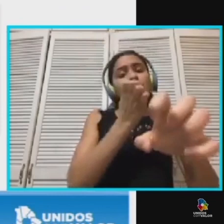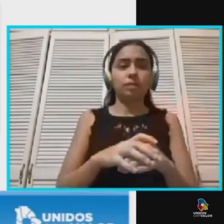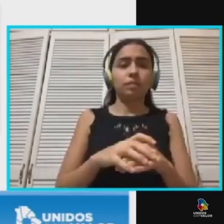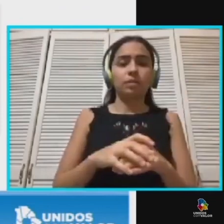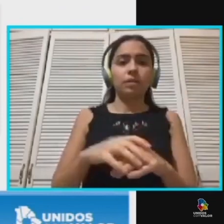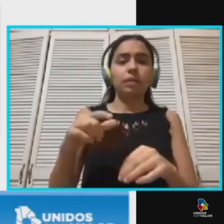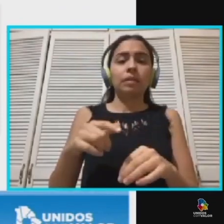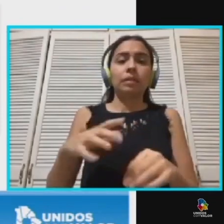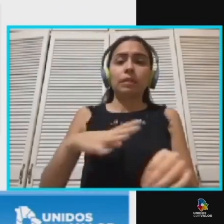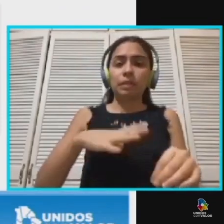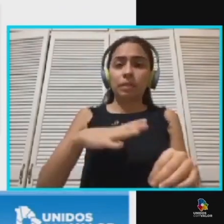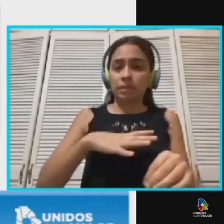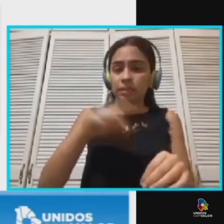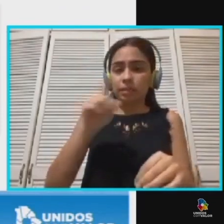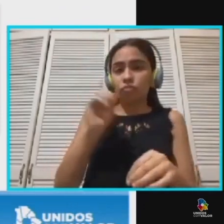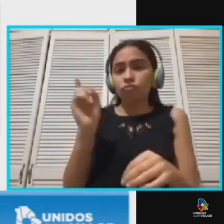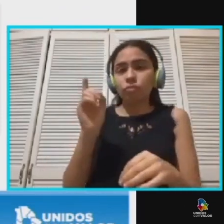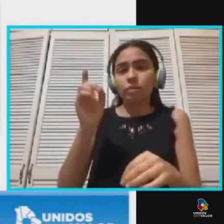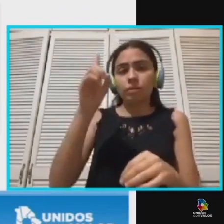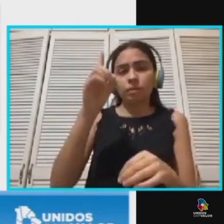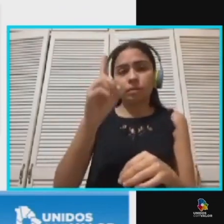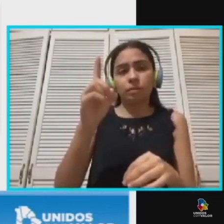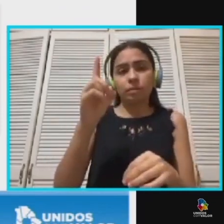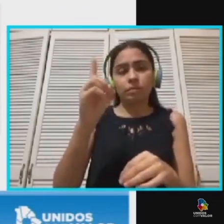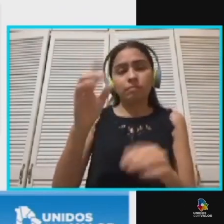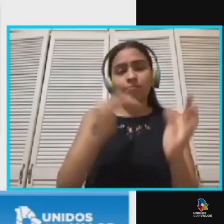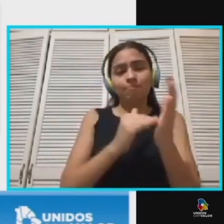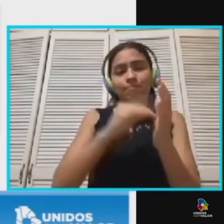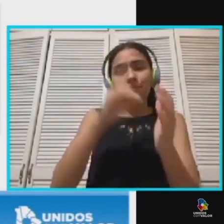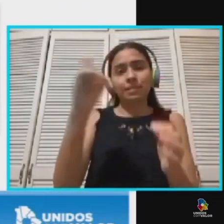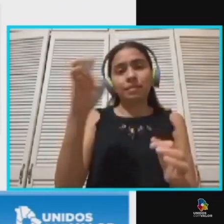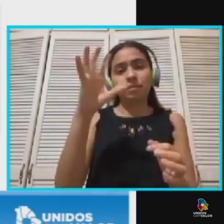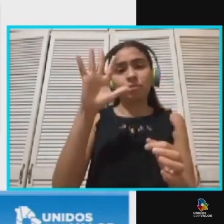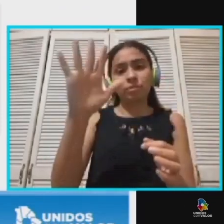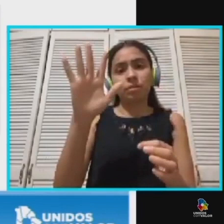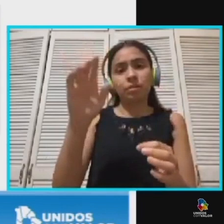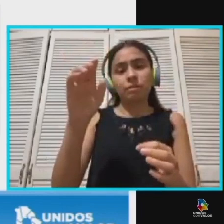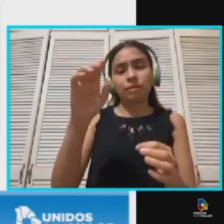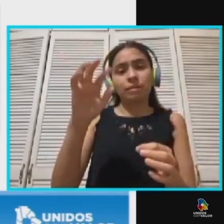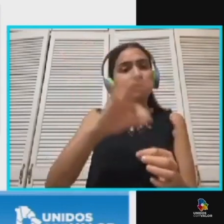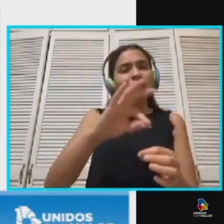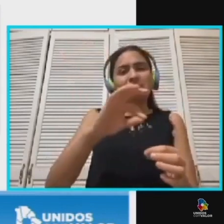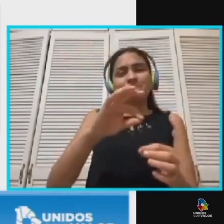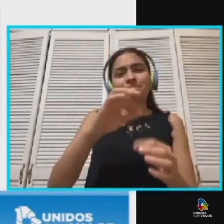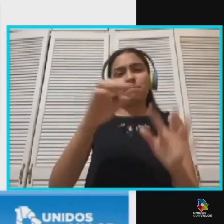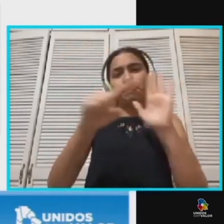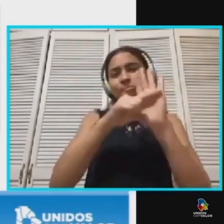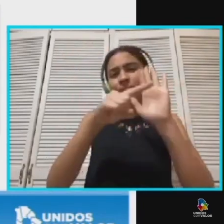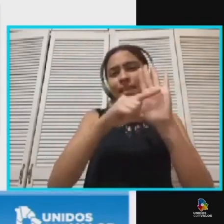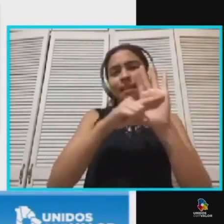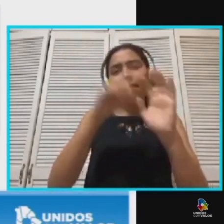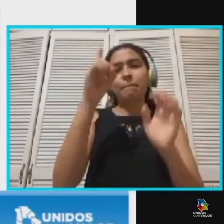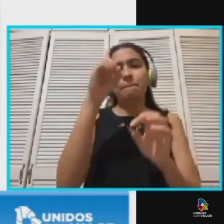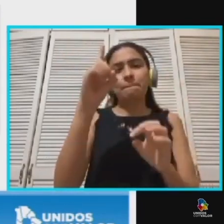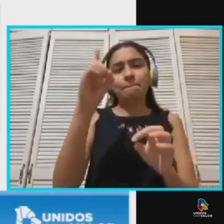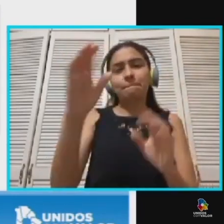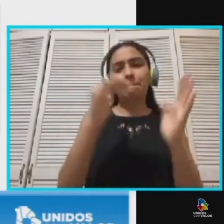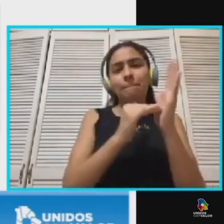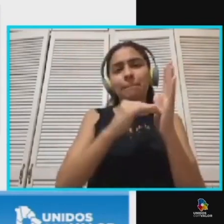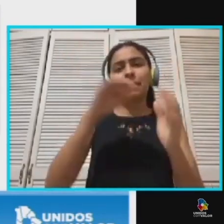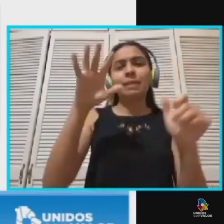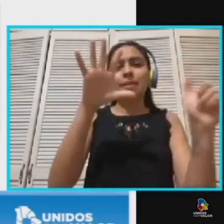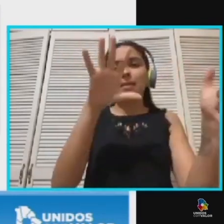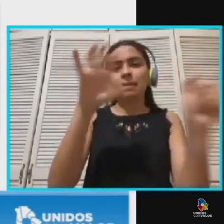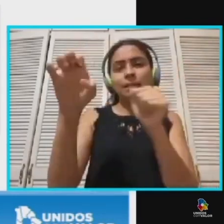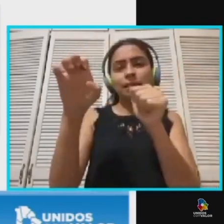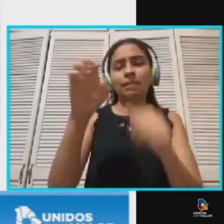son 1,105, descartados son 1,661, recuperados 308